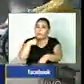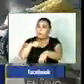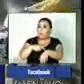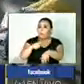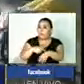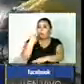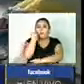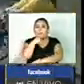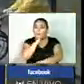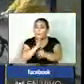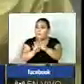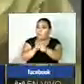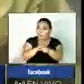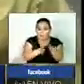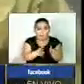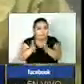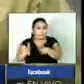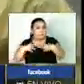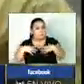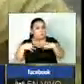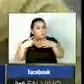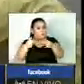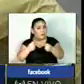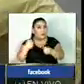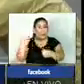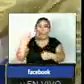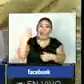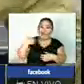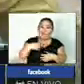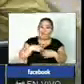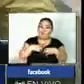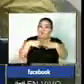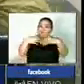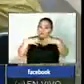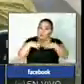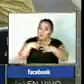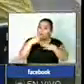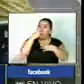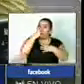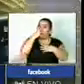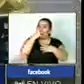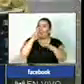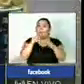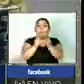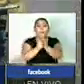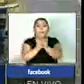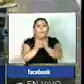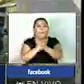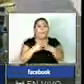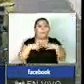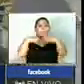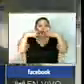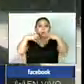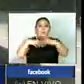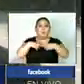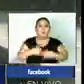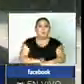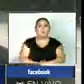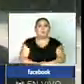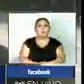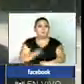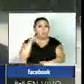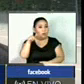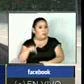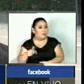coronavirus COVID-19, incluso necesitando apoyo de ventilación mecánica por sus dificultades respiratorias. Estamos